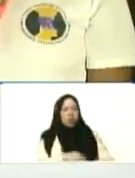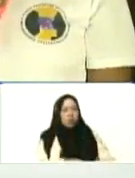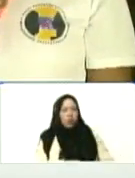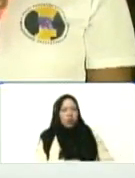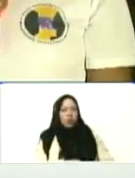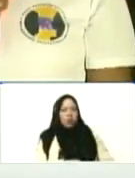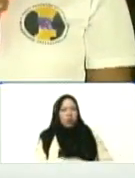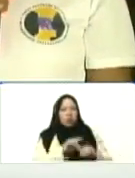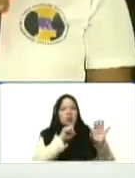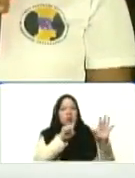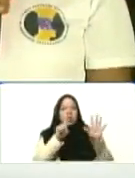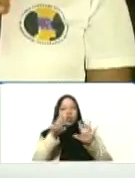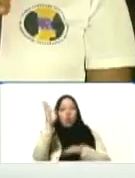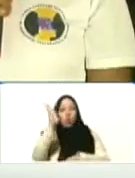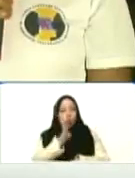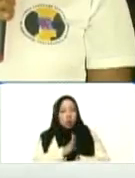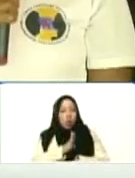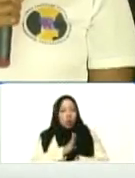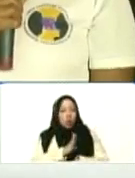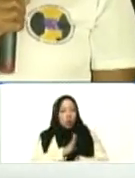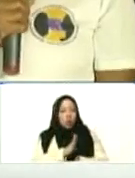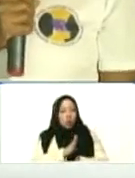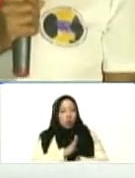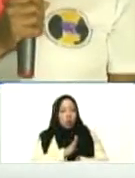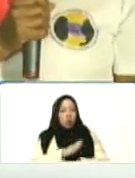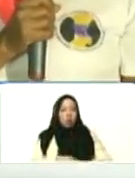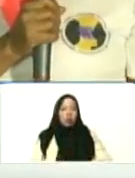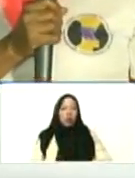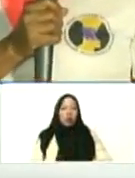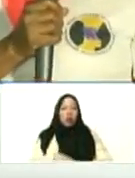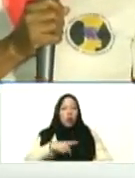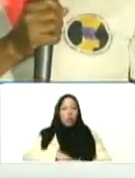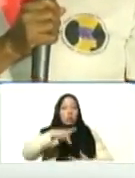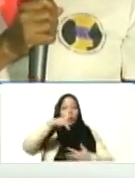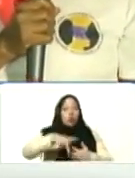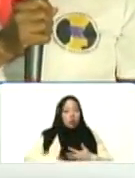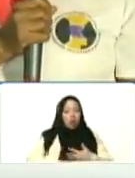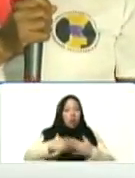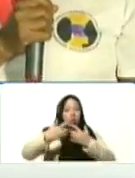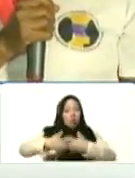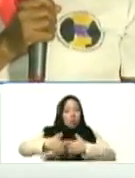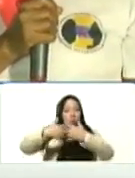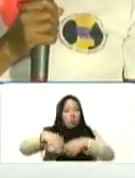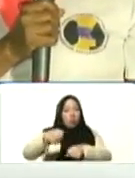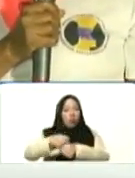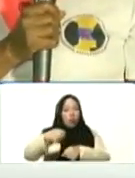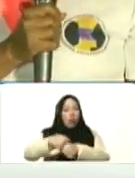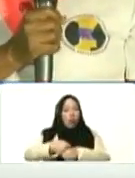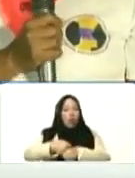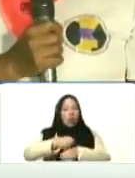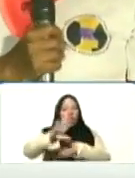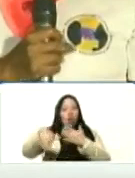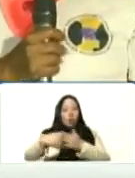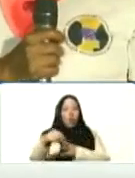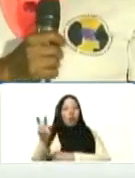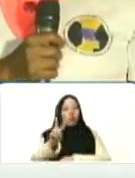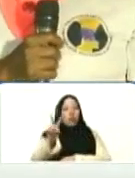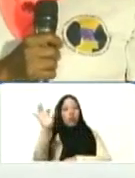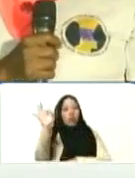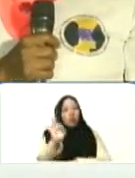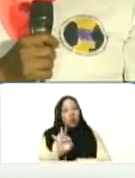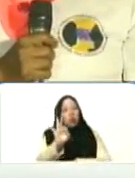el 61% de los proyectos de emprendimiento del país que se